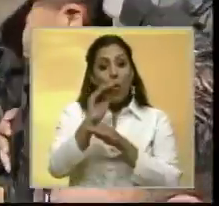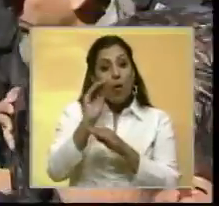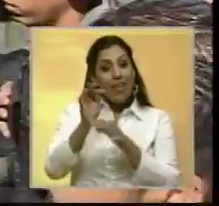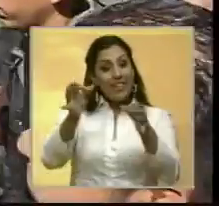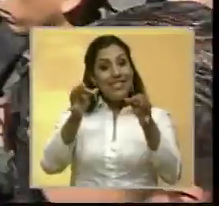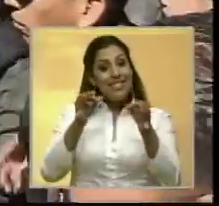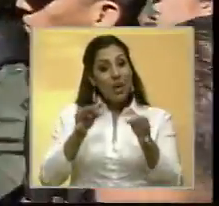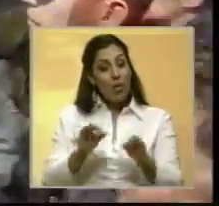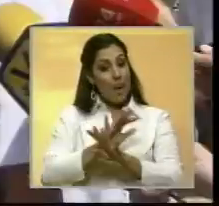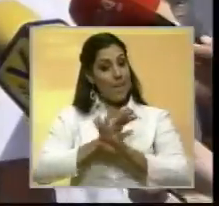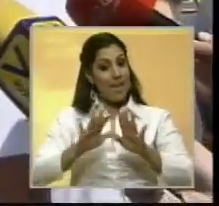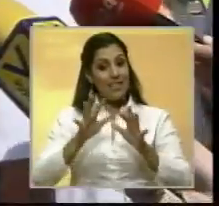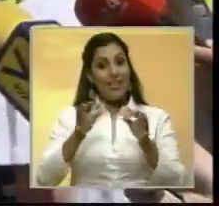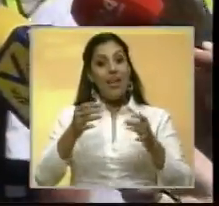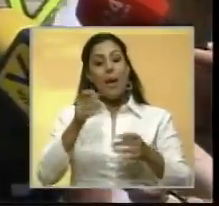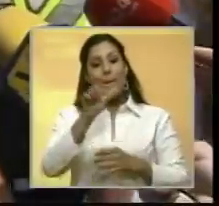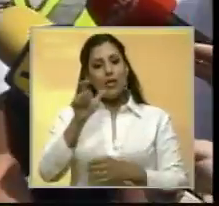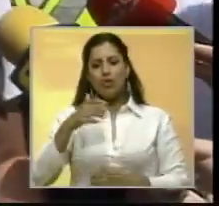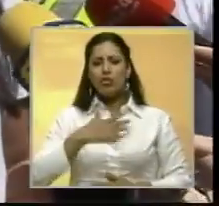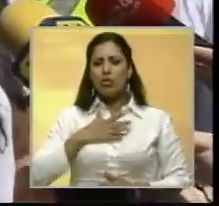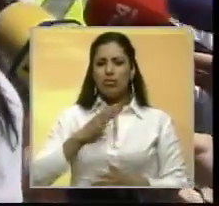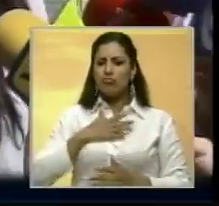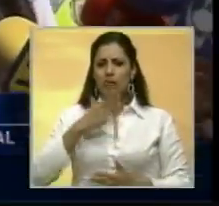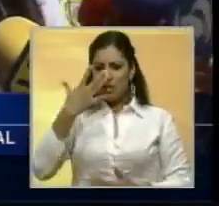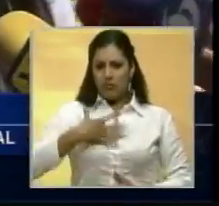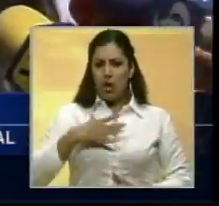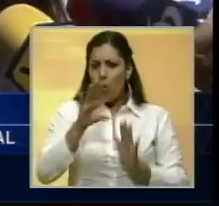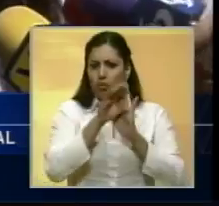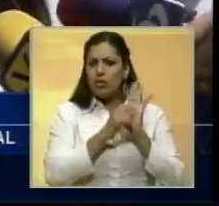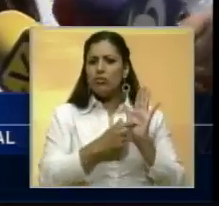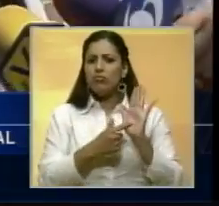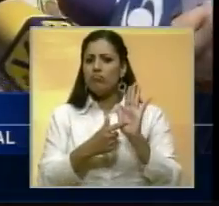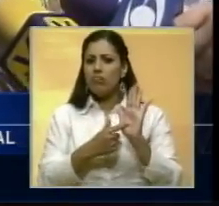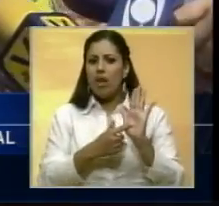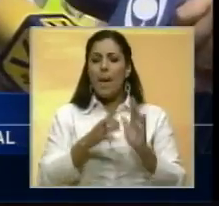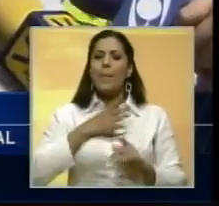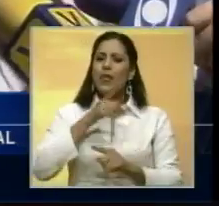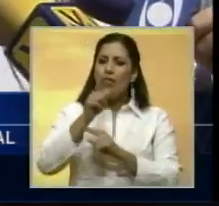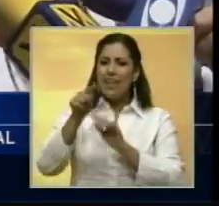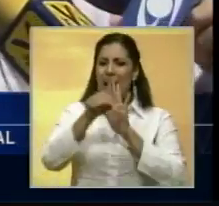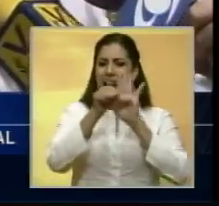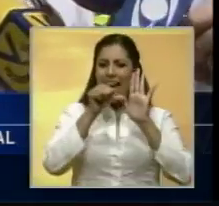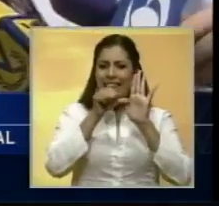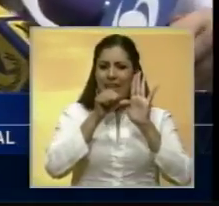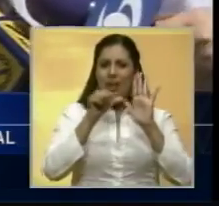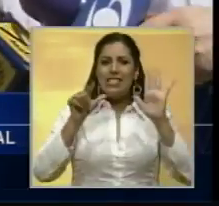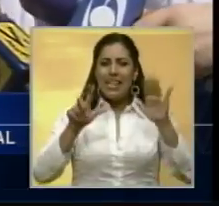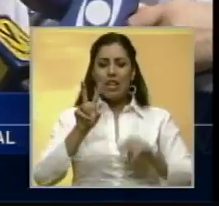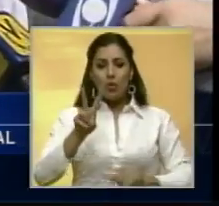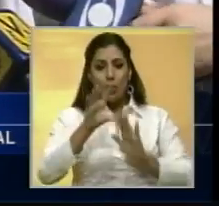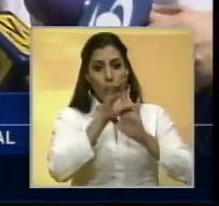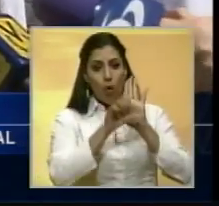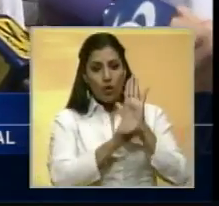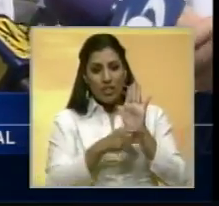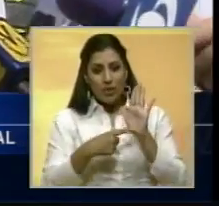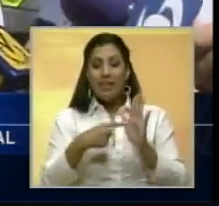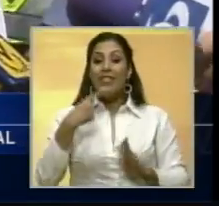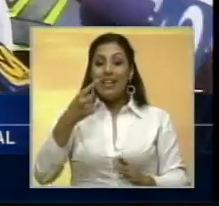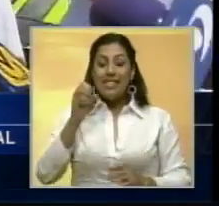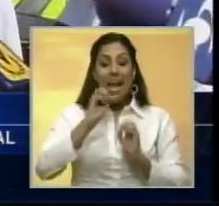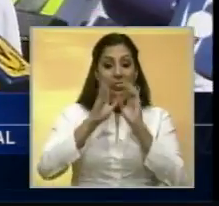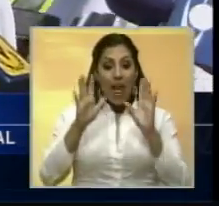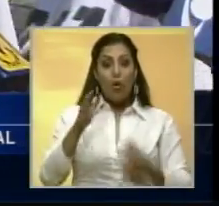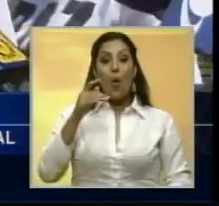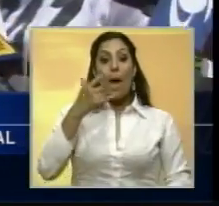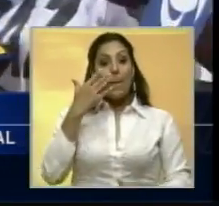la seguridad y la integridad de todos los ciudadanos. Nosotros venimos con el único escudo que tenemos, que es la Constitución. Venimos a exigir el artículo 72 de la Constitución, que dice claramente